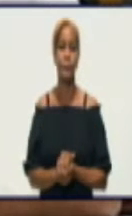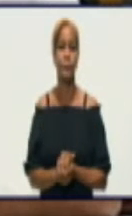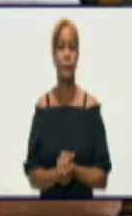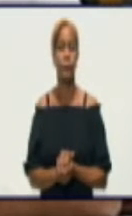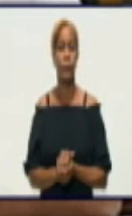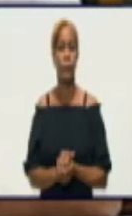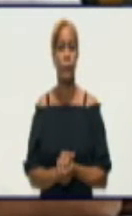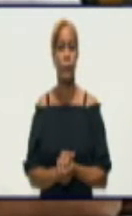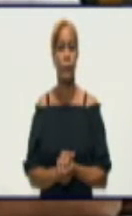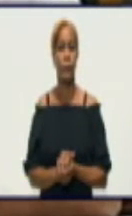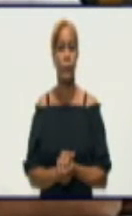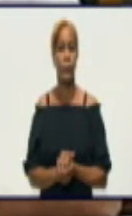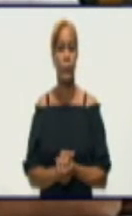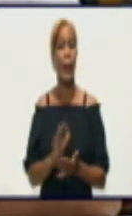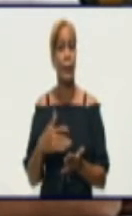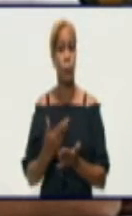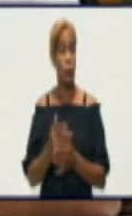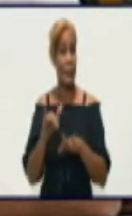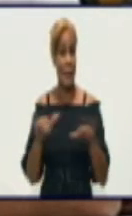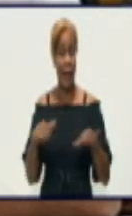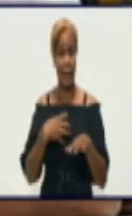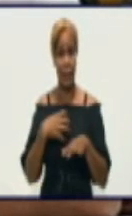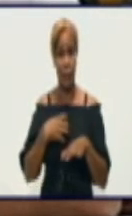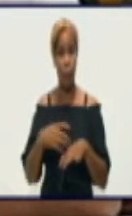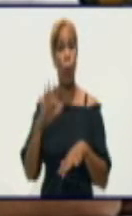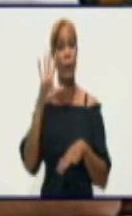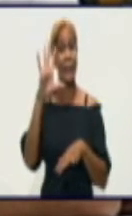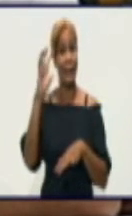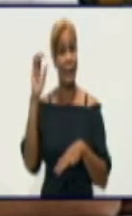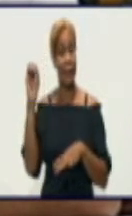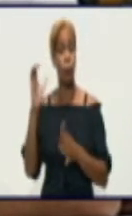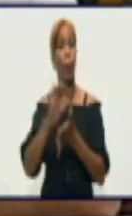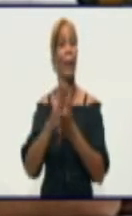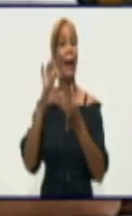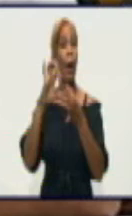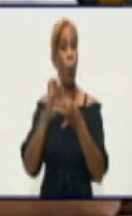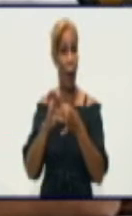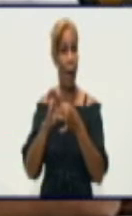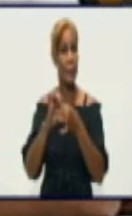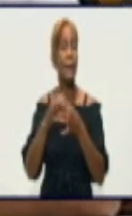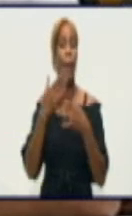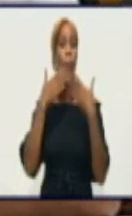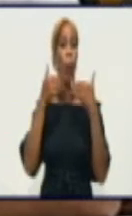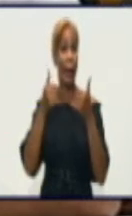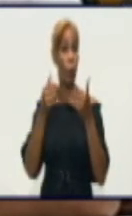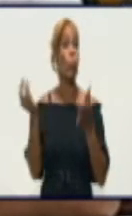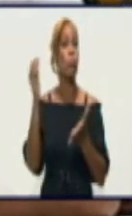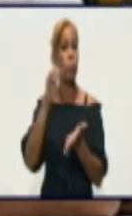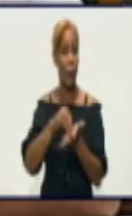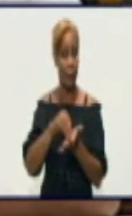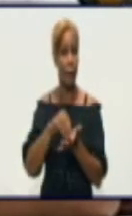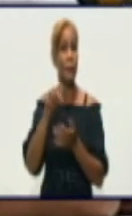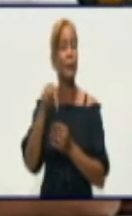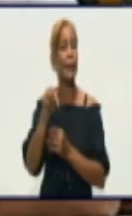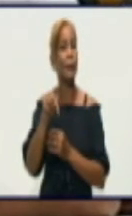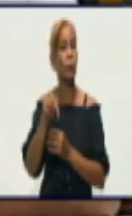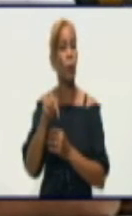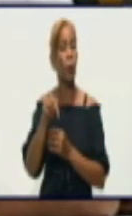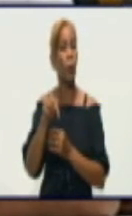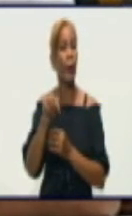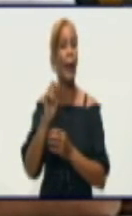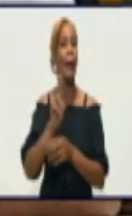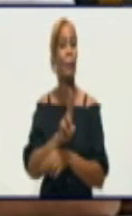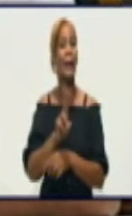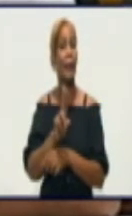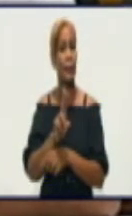mega que va a haber disponible en el sistema y esperamos que eso ayude a resolver la situación esto de repente fue emergencia